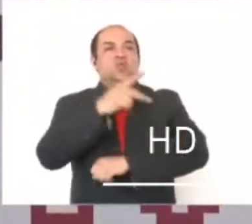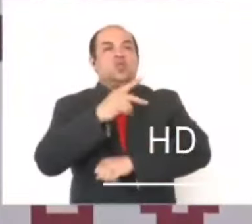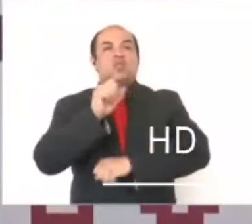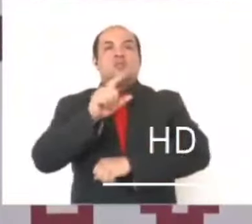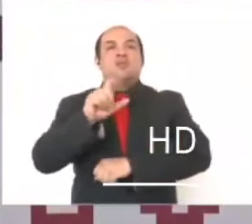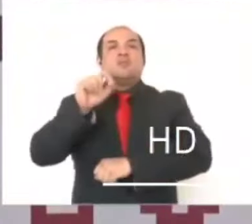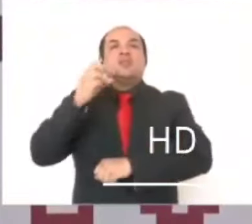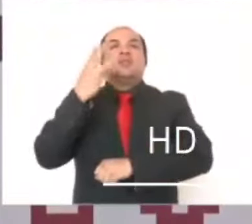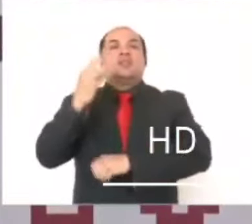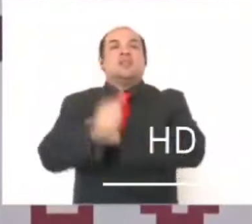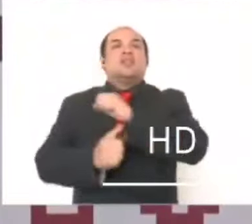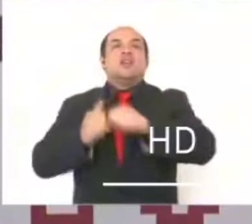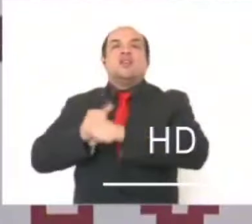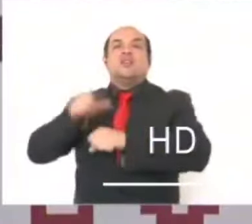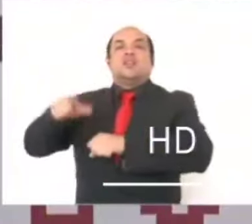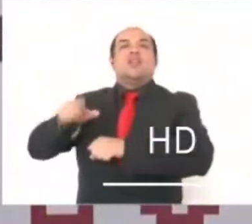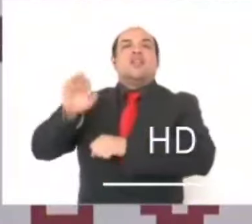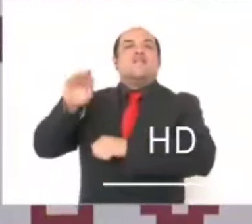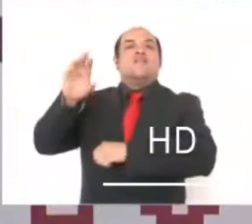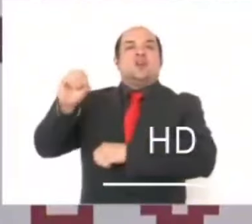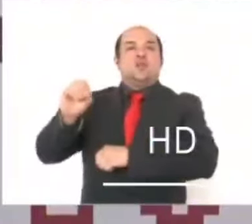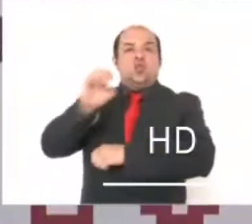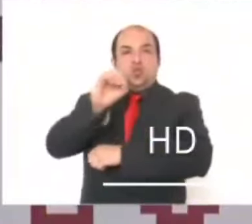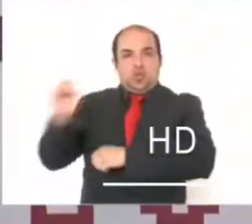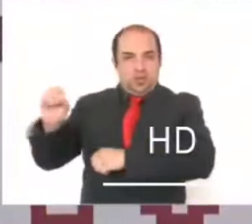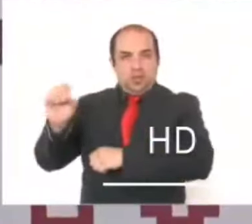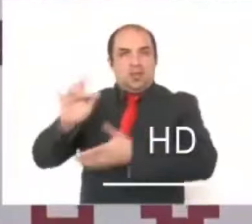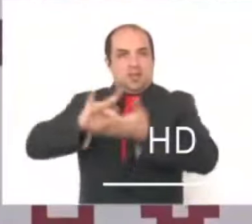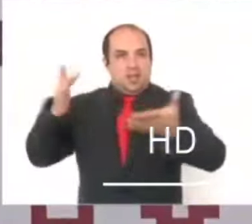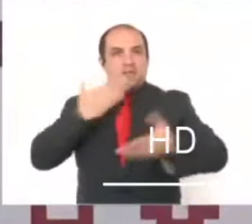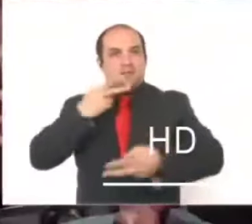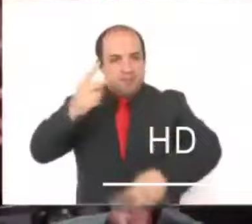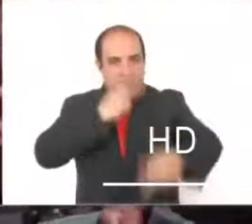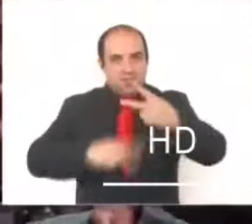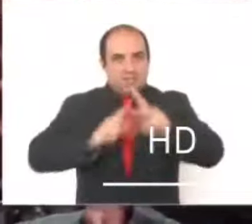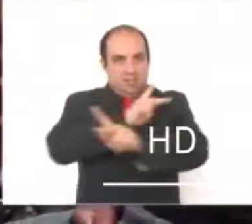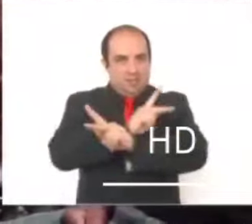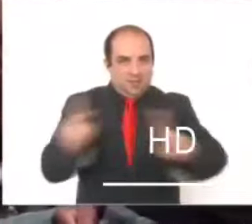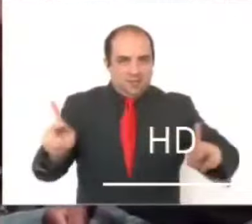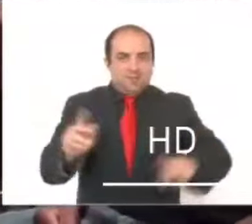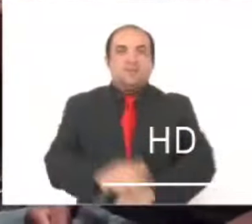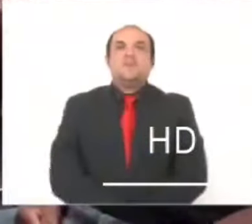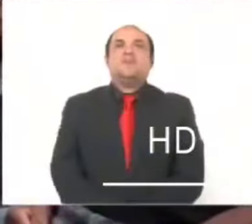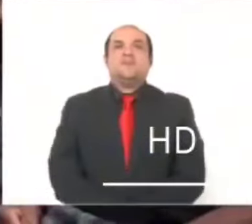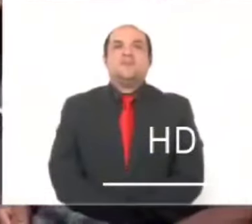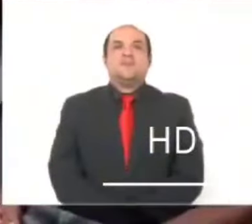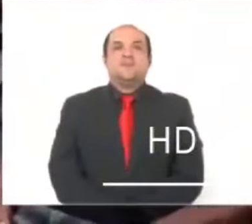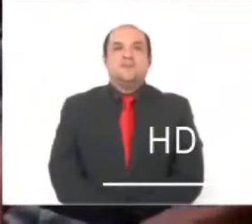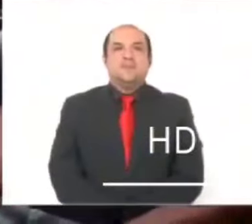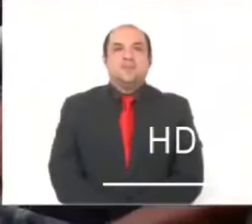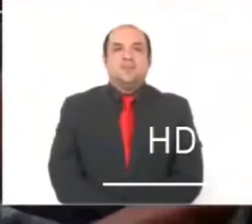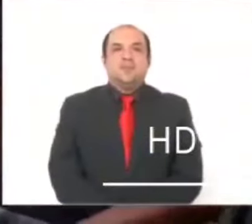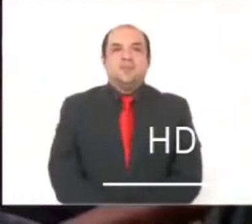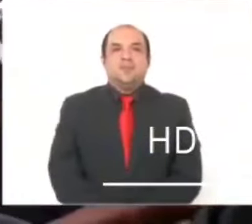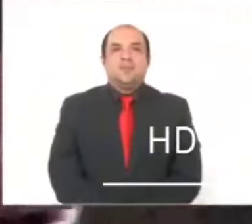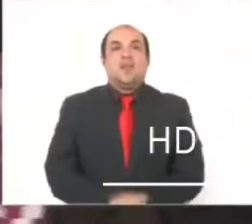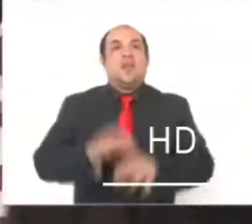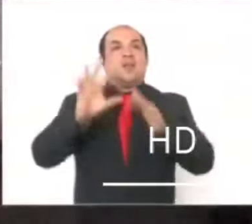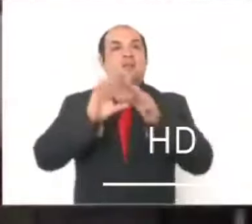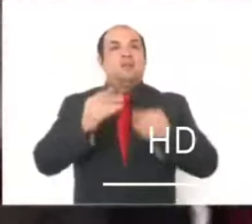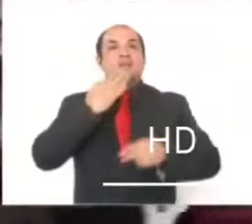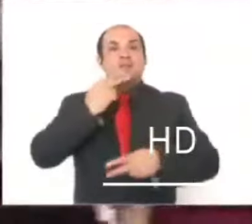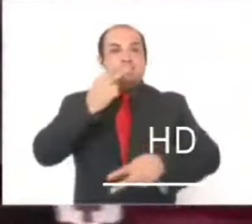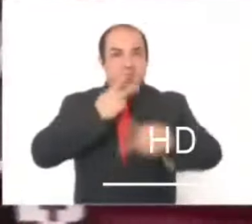23 años del Faro de Oriente. Muchas gracias, bienvenidas y bienvenidos. Las palabras de bienvenida de la